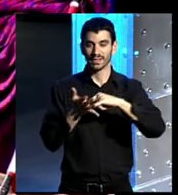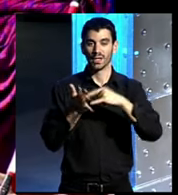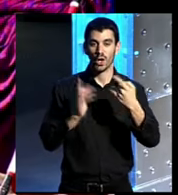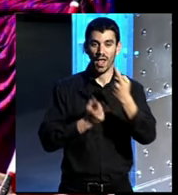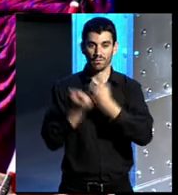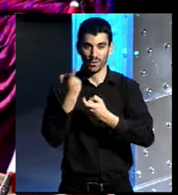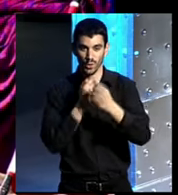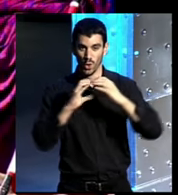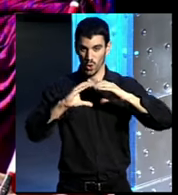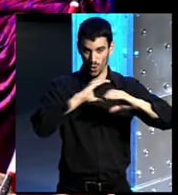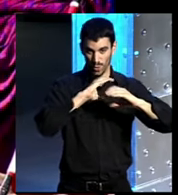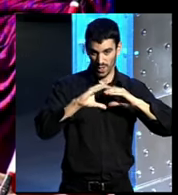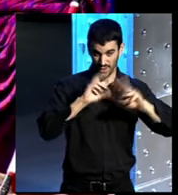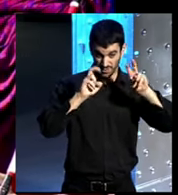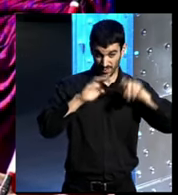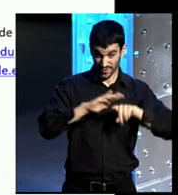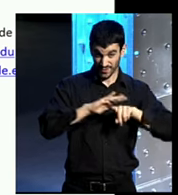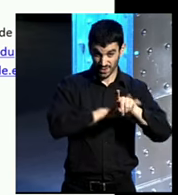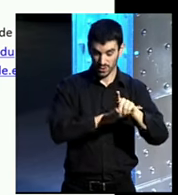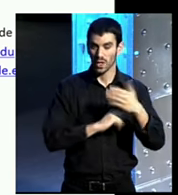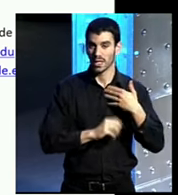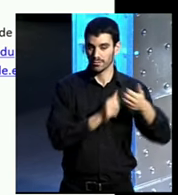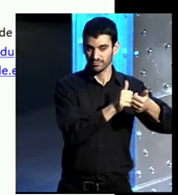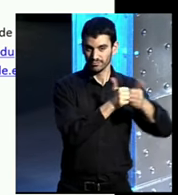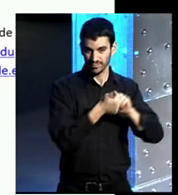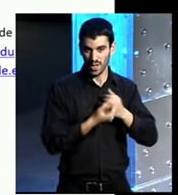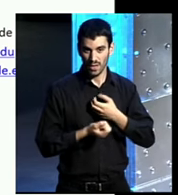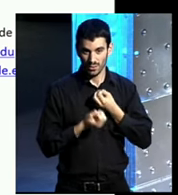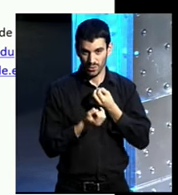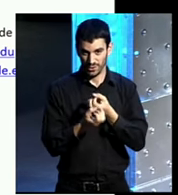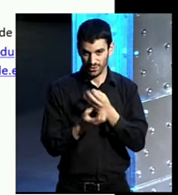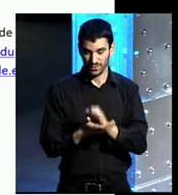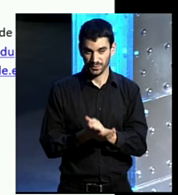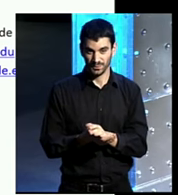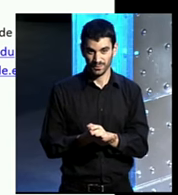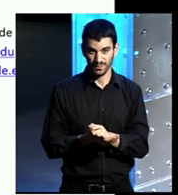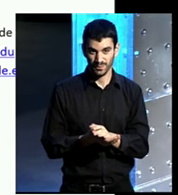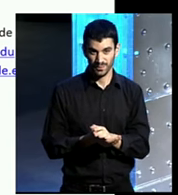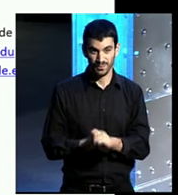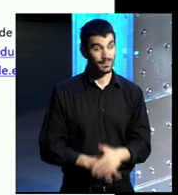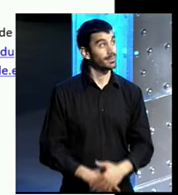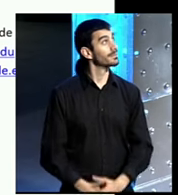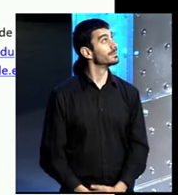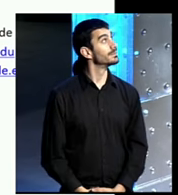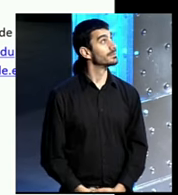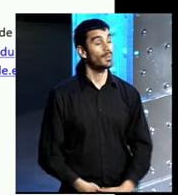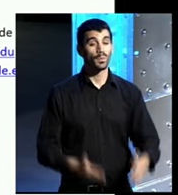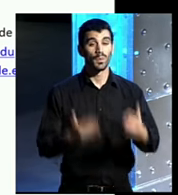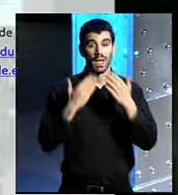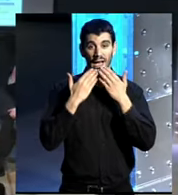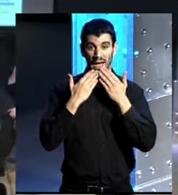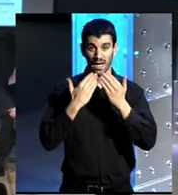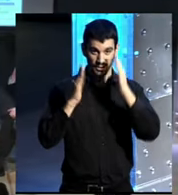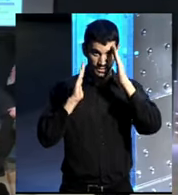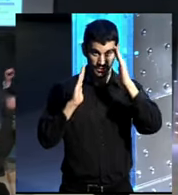información para el desarrollo. Y muchas gracias por vuestra atención.